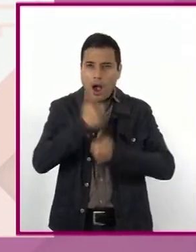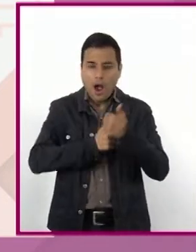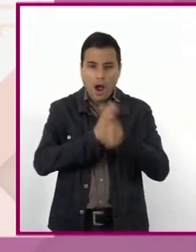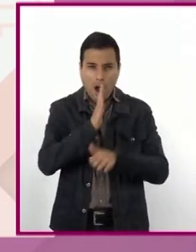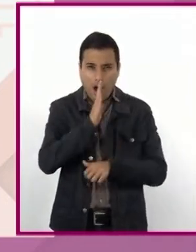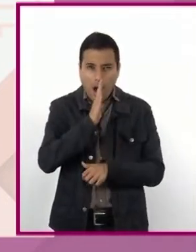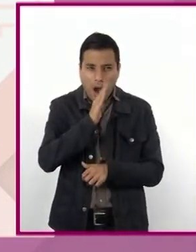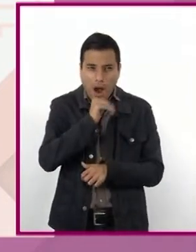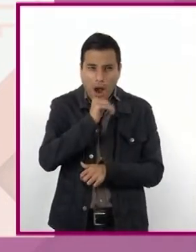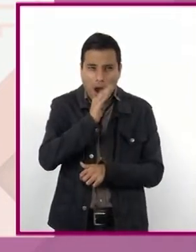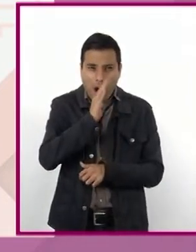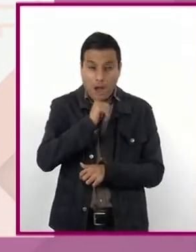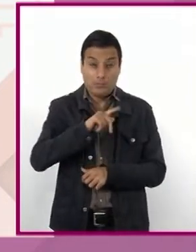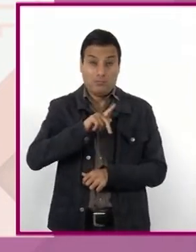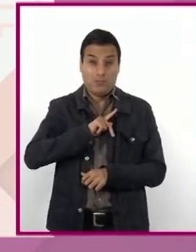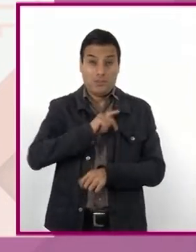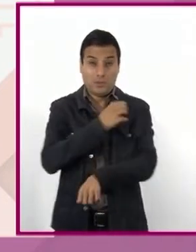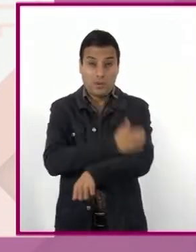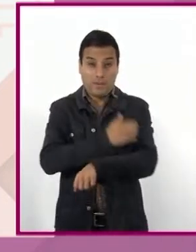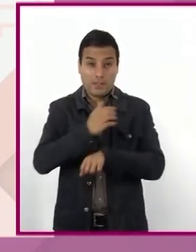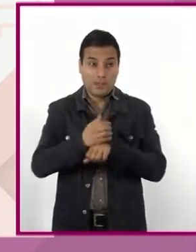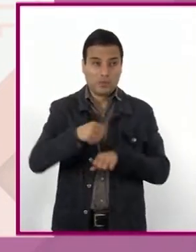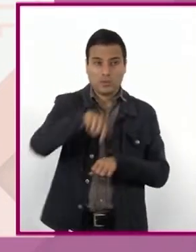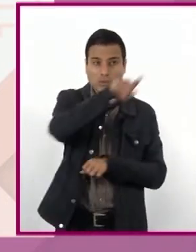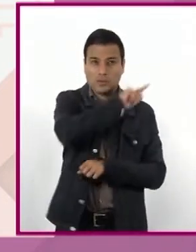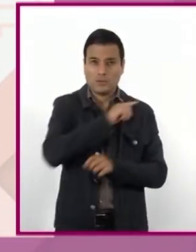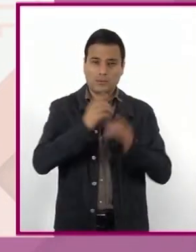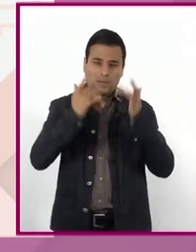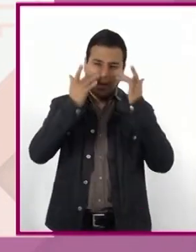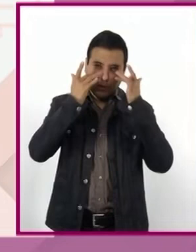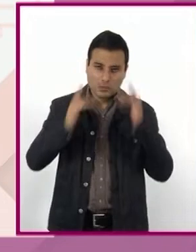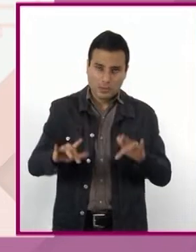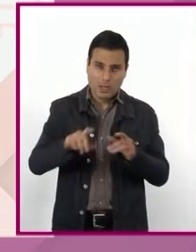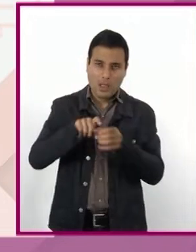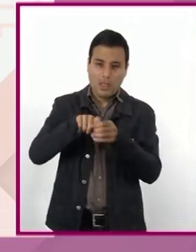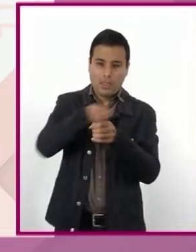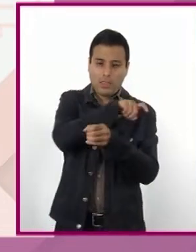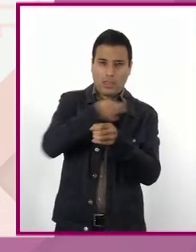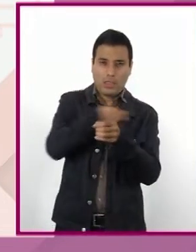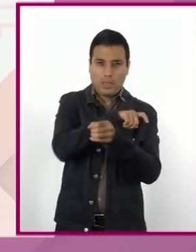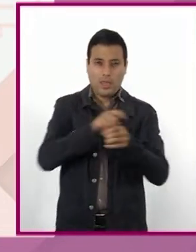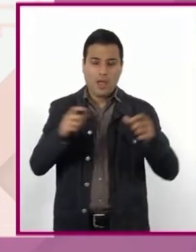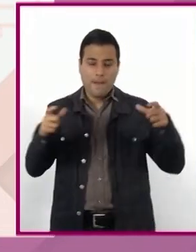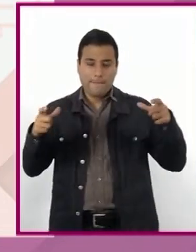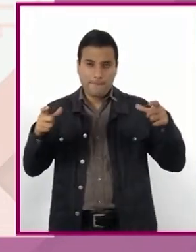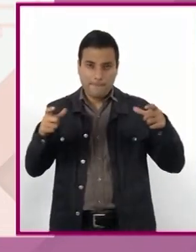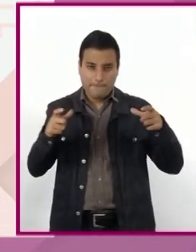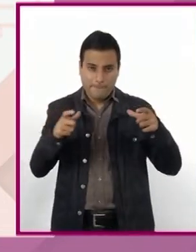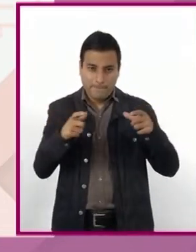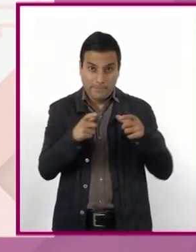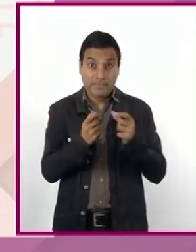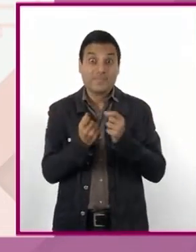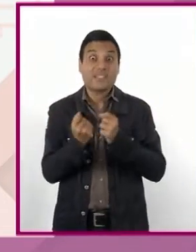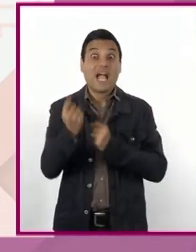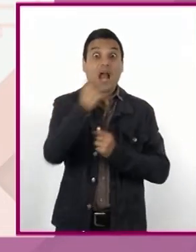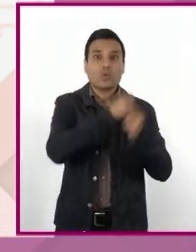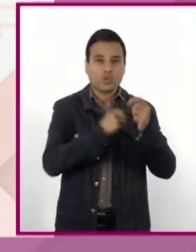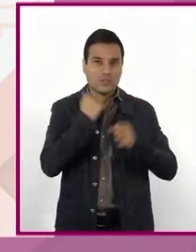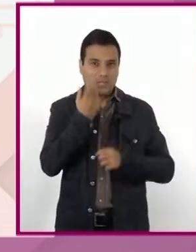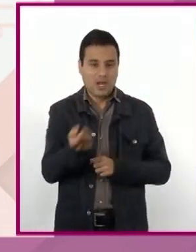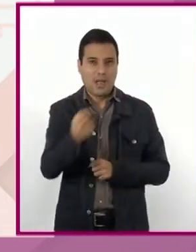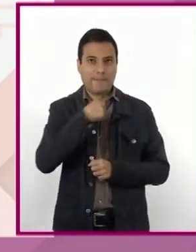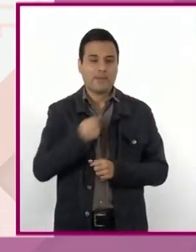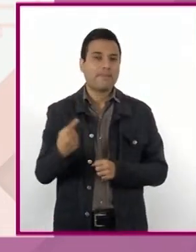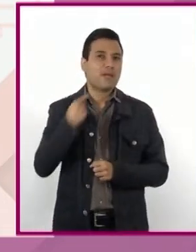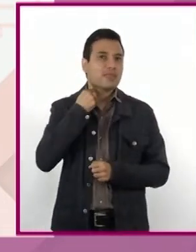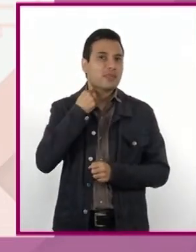Mis camaradas fueron abandonando el grupo uno por uno. E incluso algunos trataron de asesinarme y